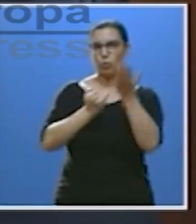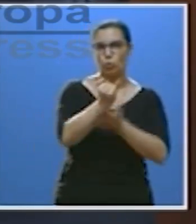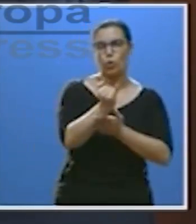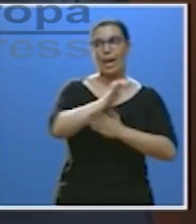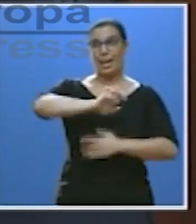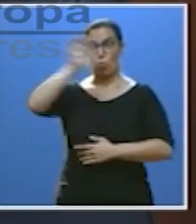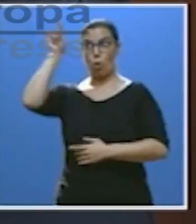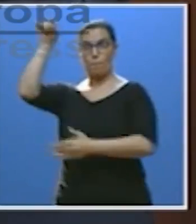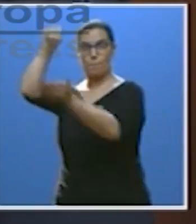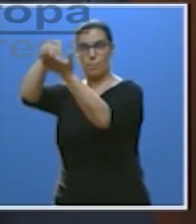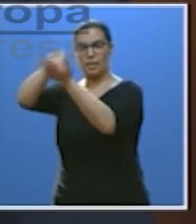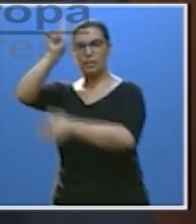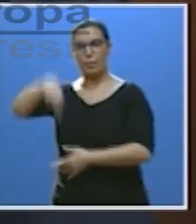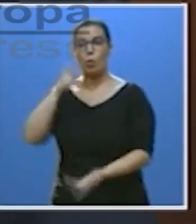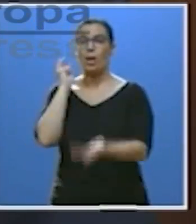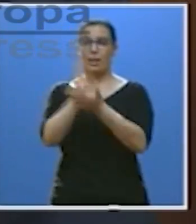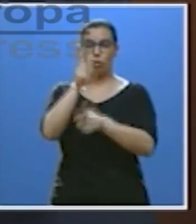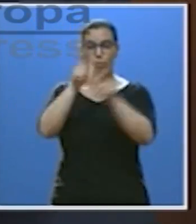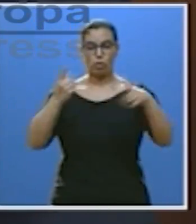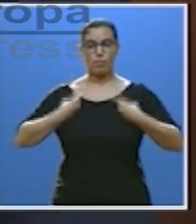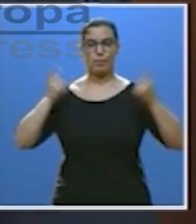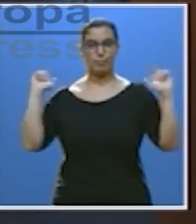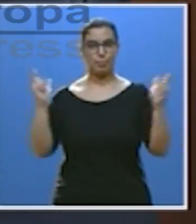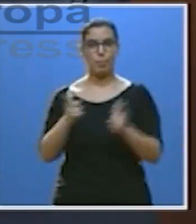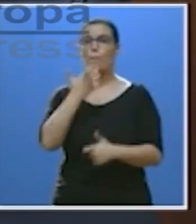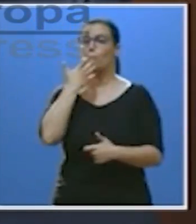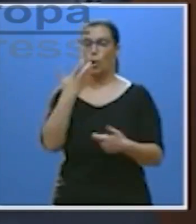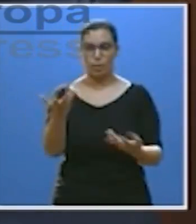Europa o el reto demográfico, entre algunos ejemplos.